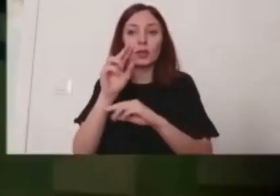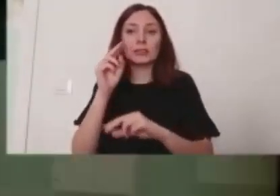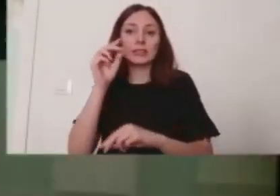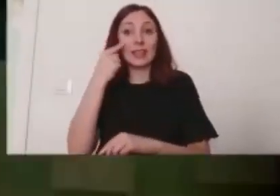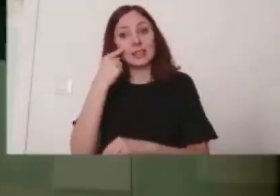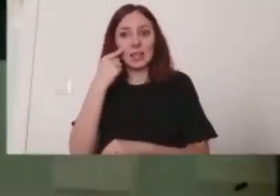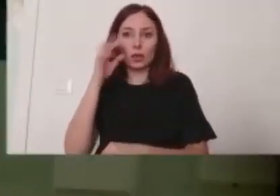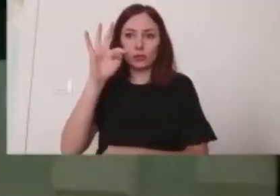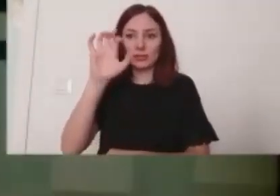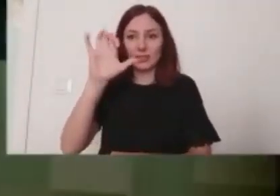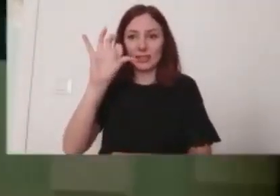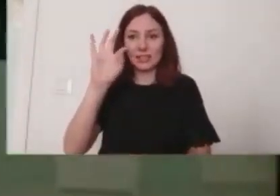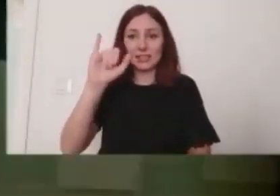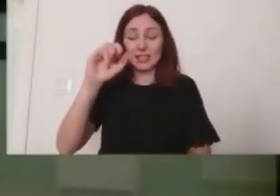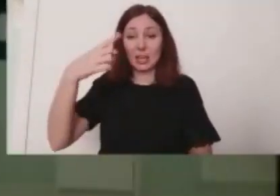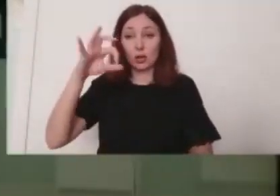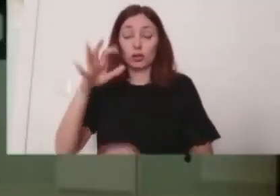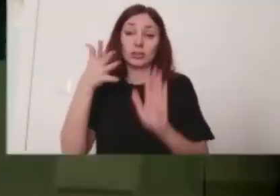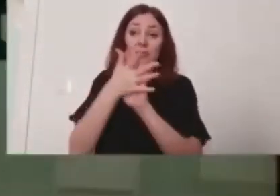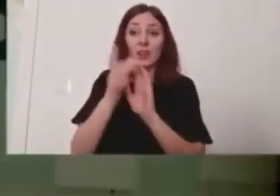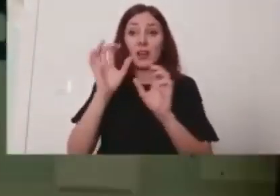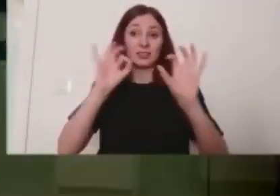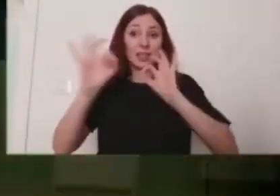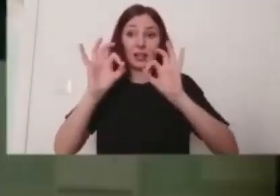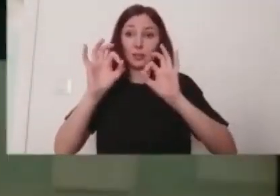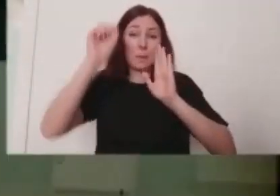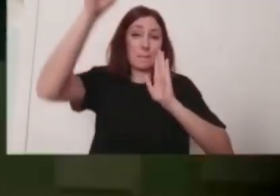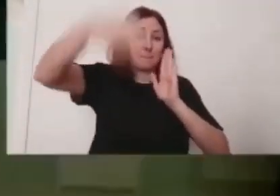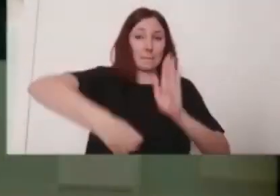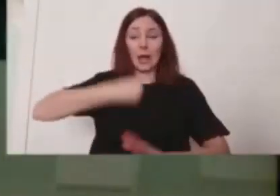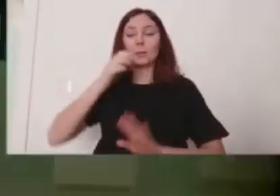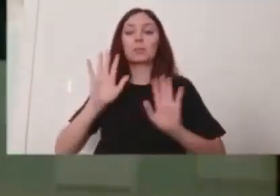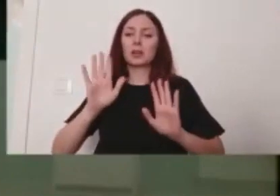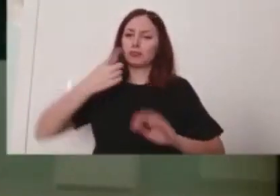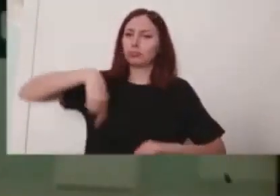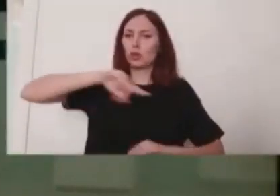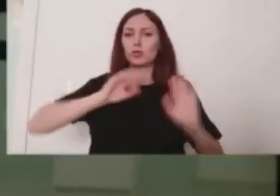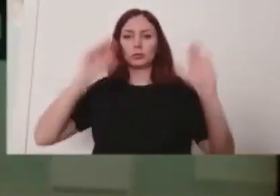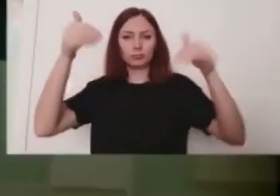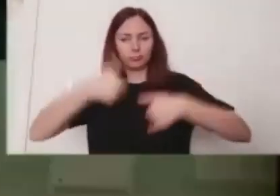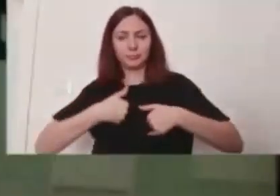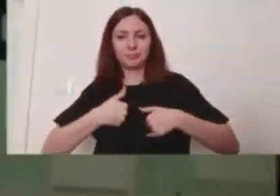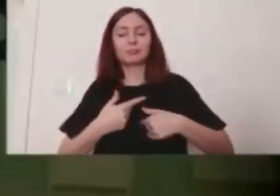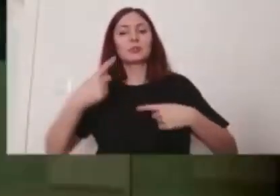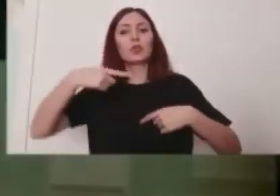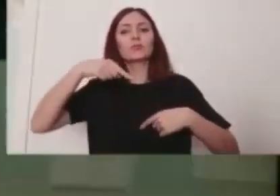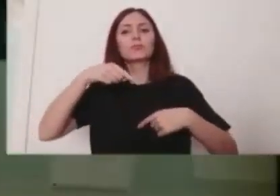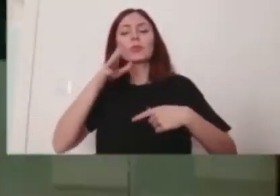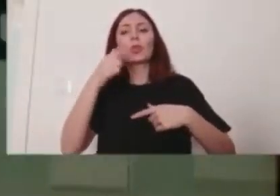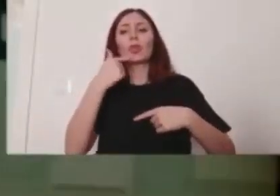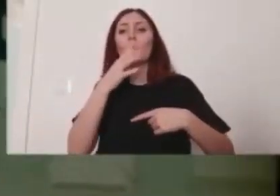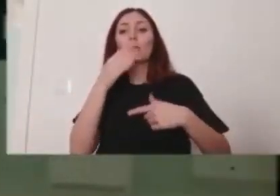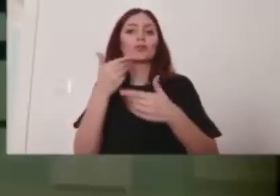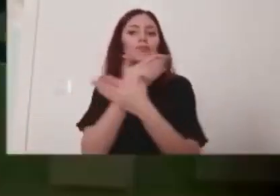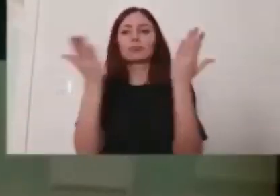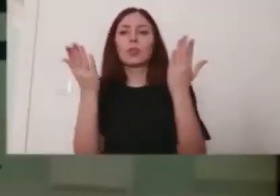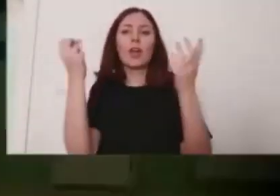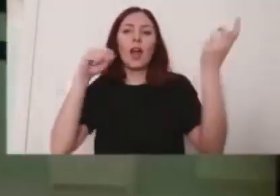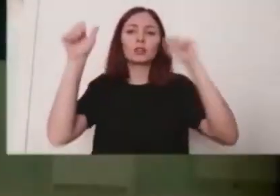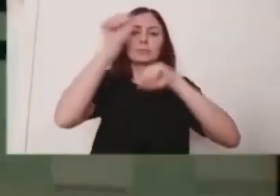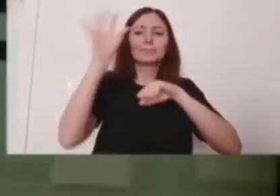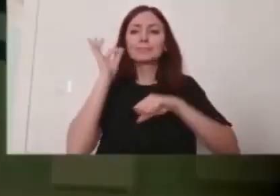testigo. Significa que el teatro está vacío, pero que regresaremos. Esto va por todos vosotros, por todas nosotras,